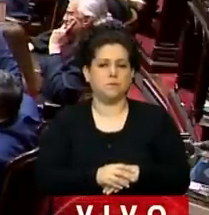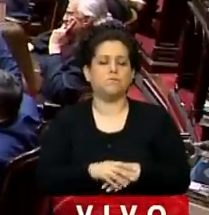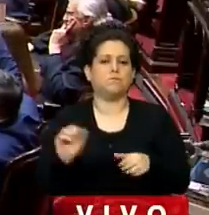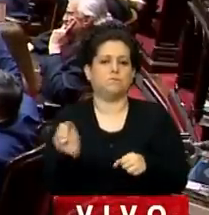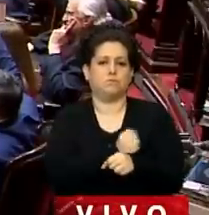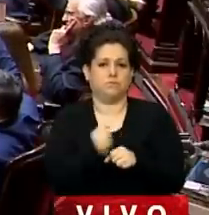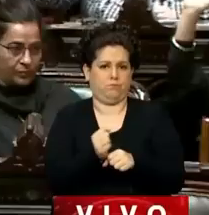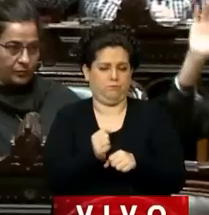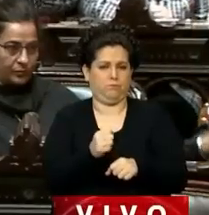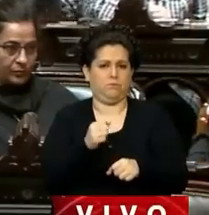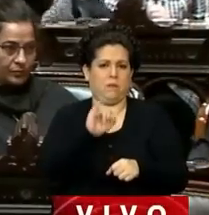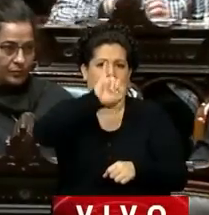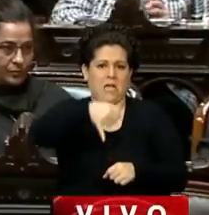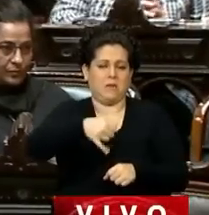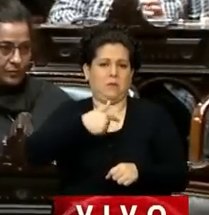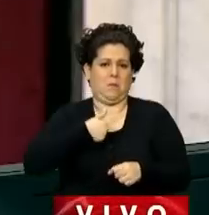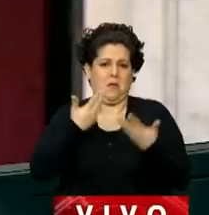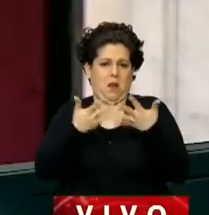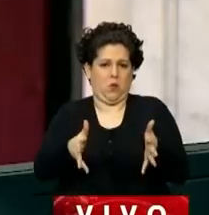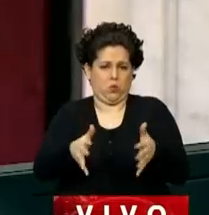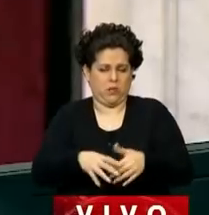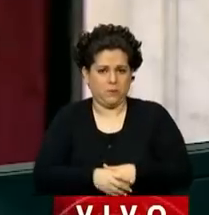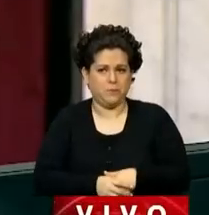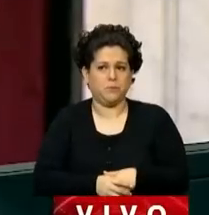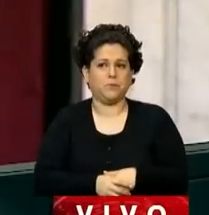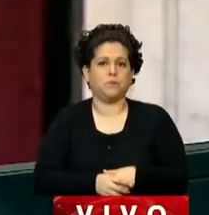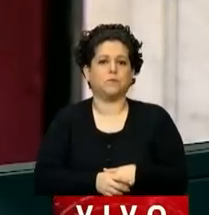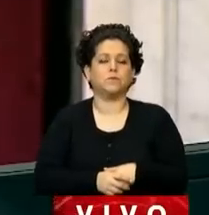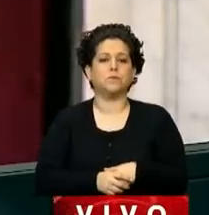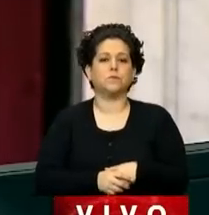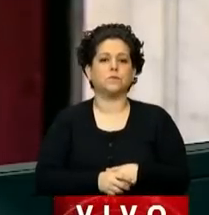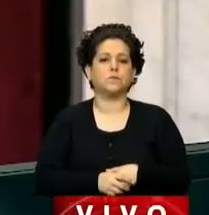Resulta afirmativa. Así que